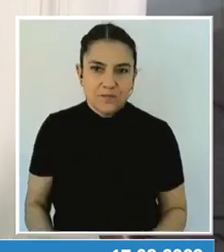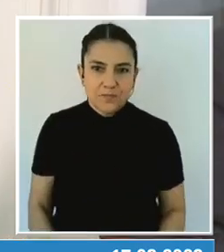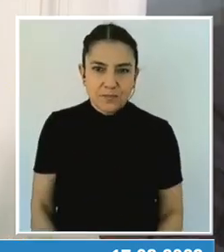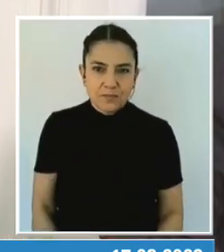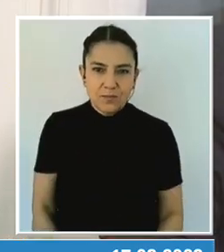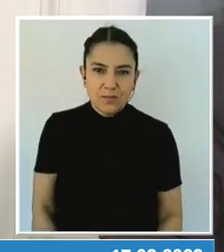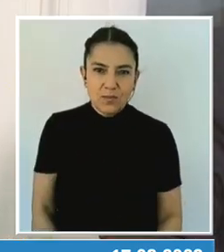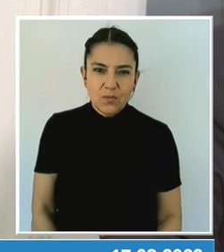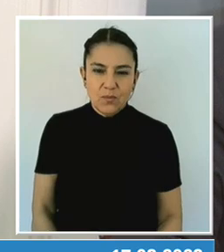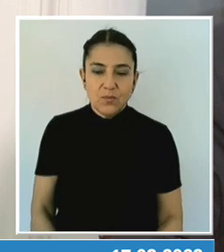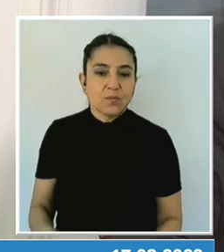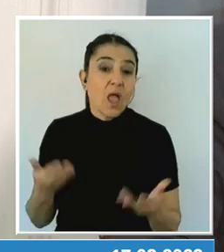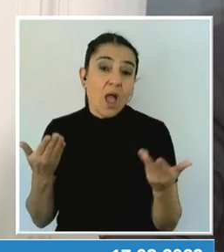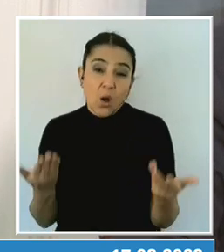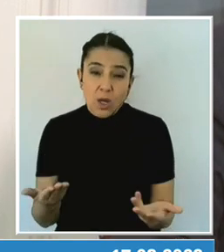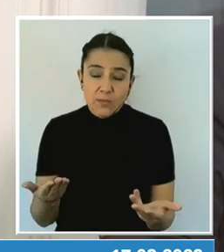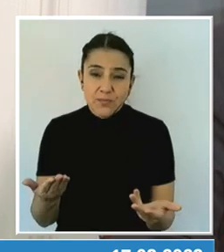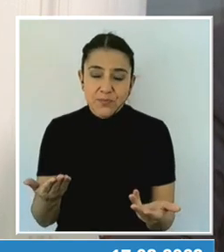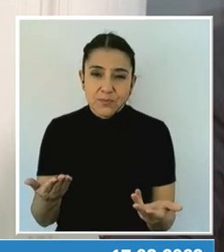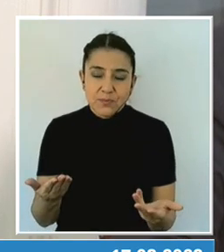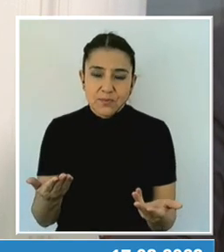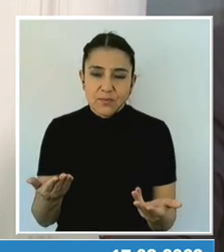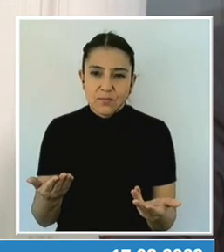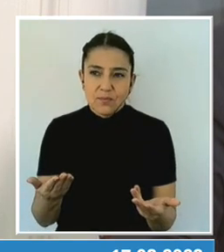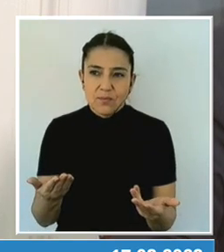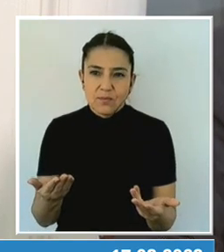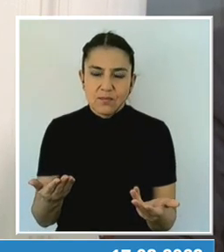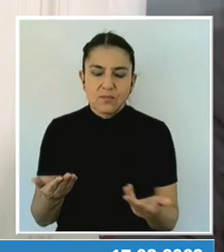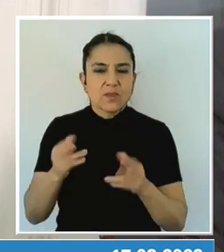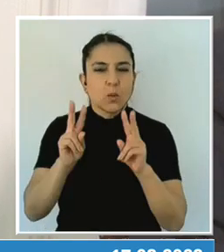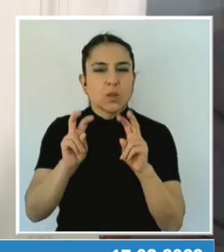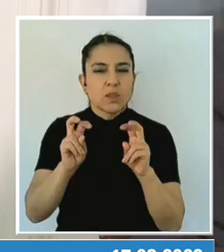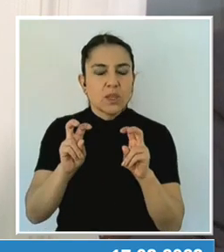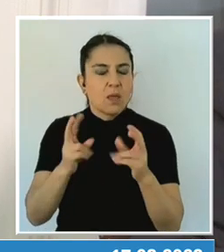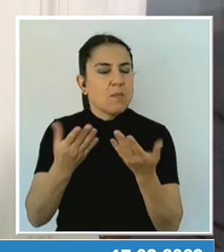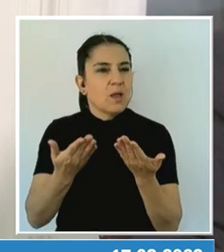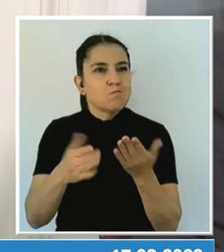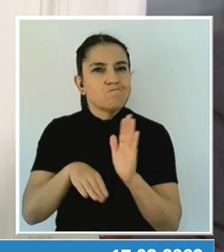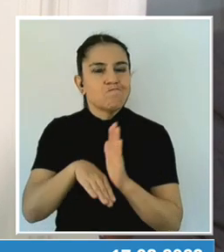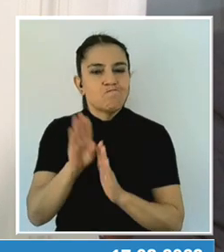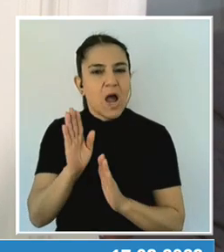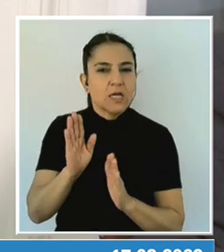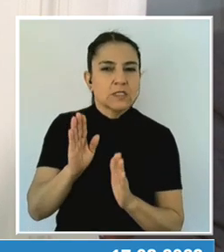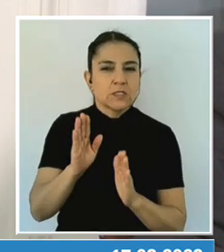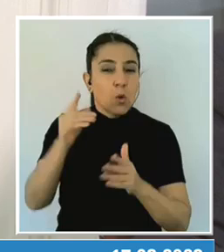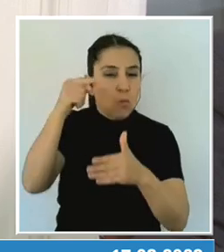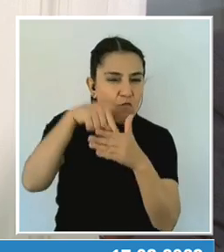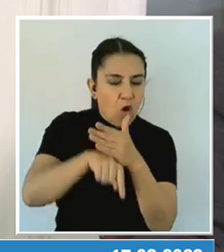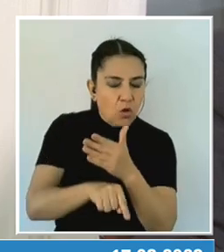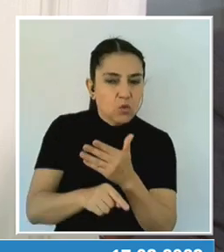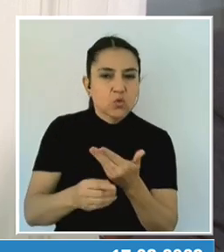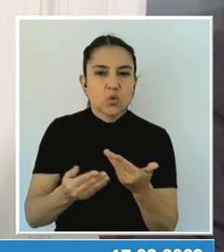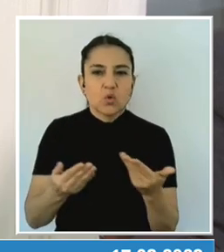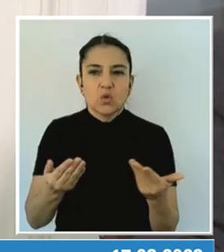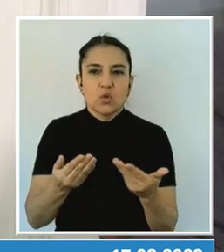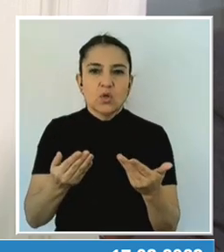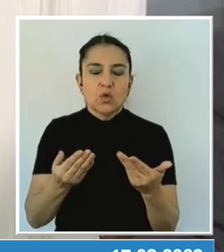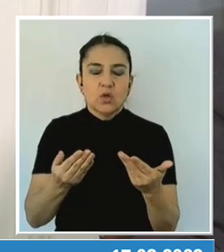Y ahora paso a algunas cuestiones un poquitito más de fondo, consciente que